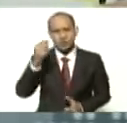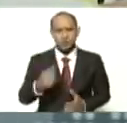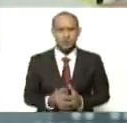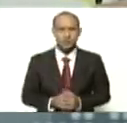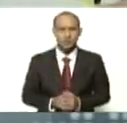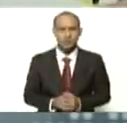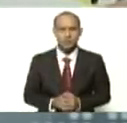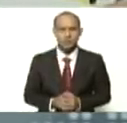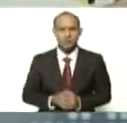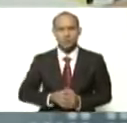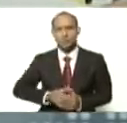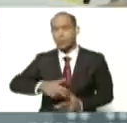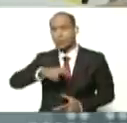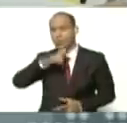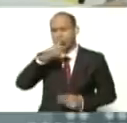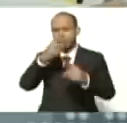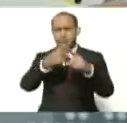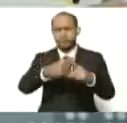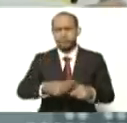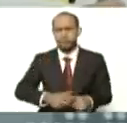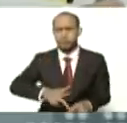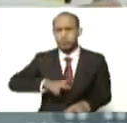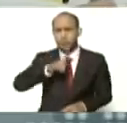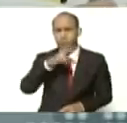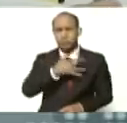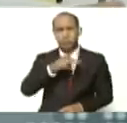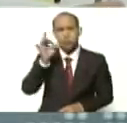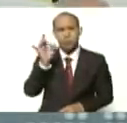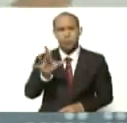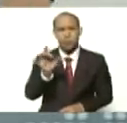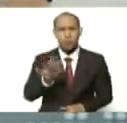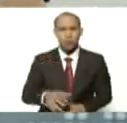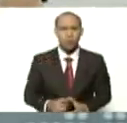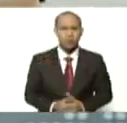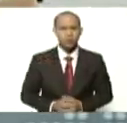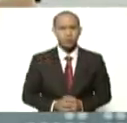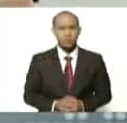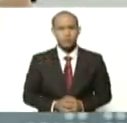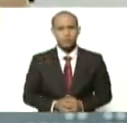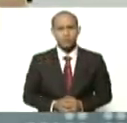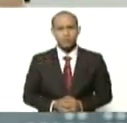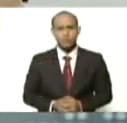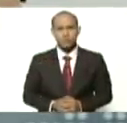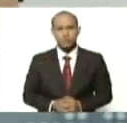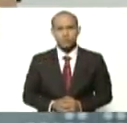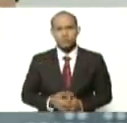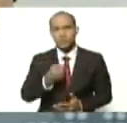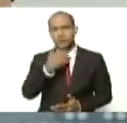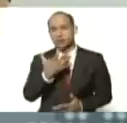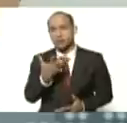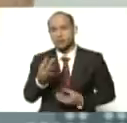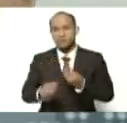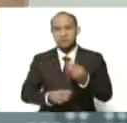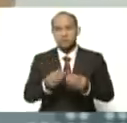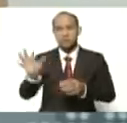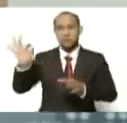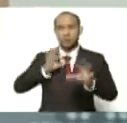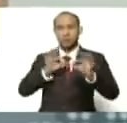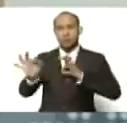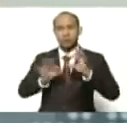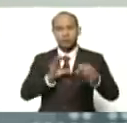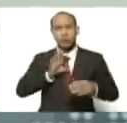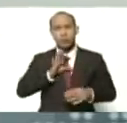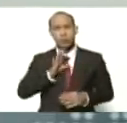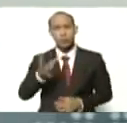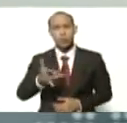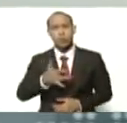cifras espeluznantes dolorosa qué bueno lo que hacen es brotar nuestros sentimientos